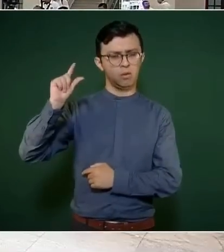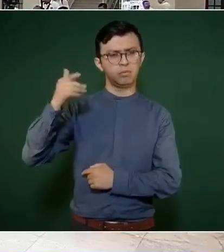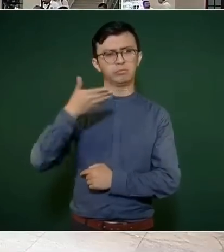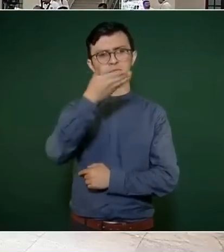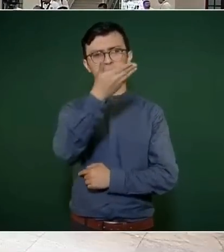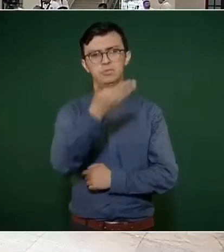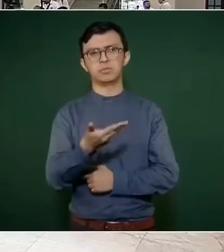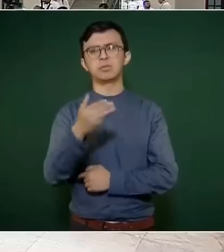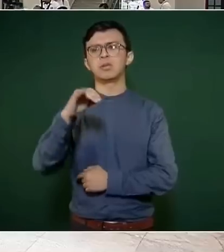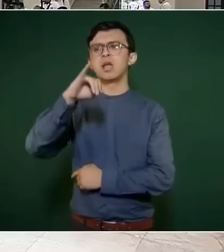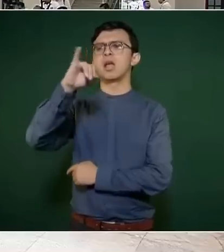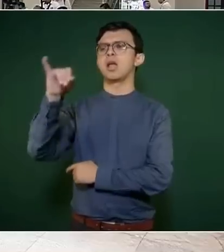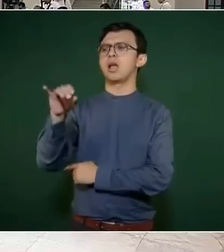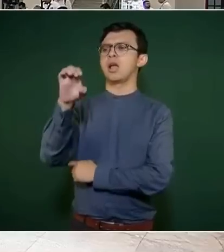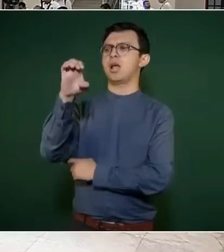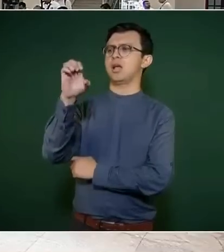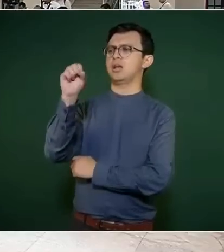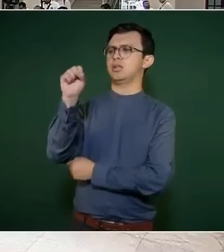don Jesús